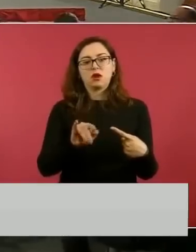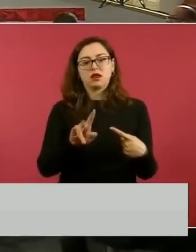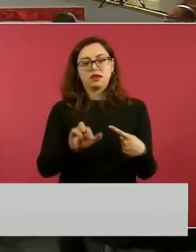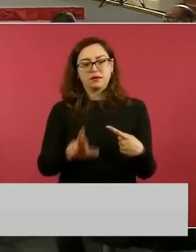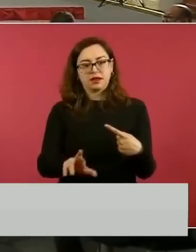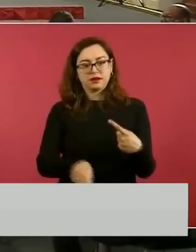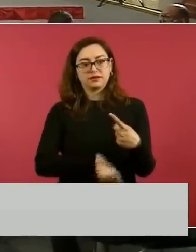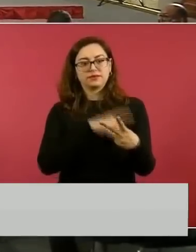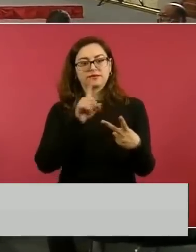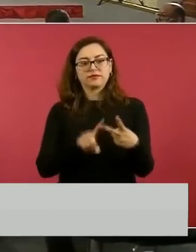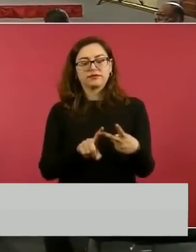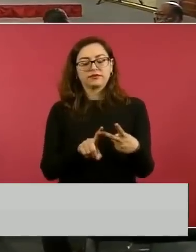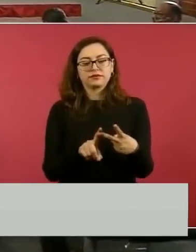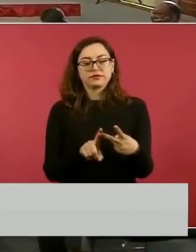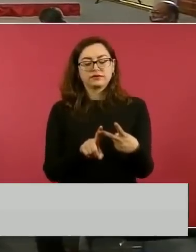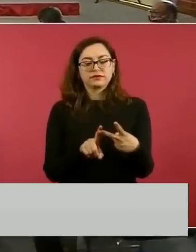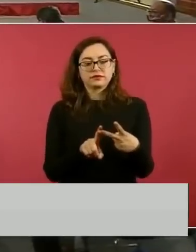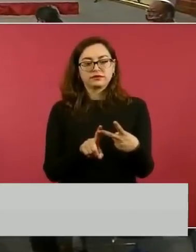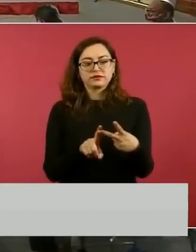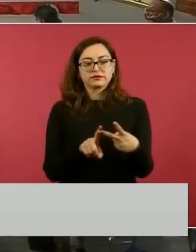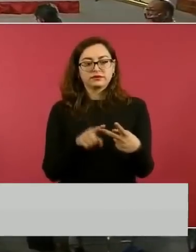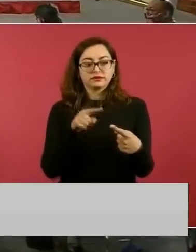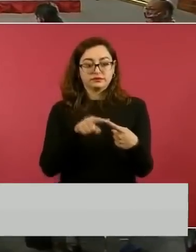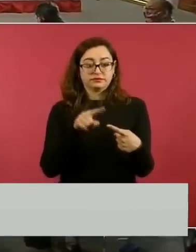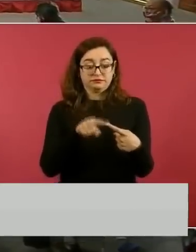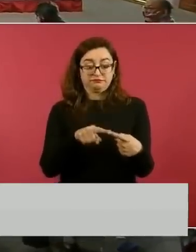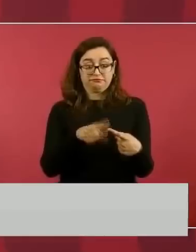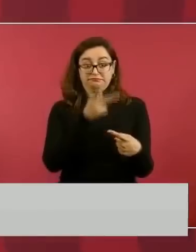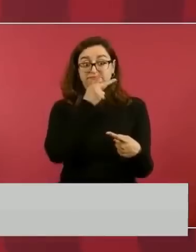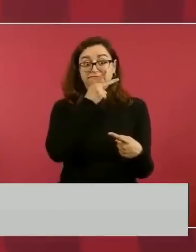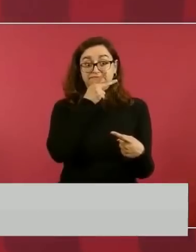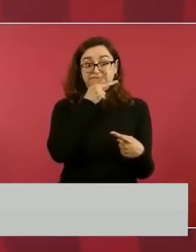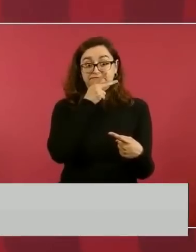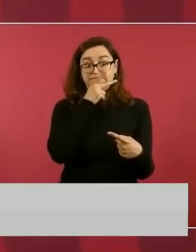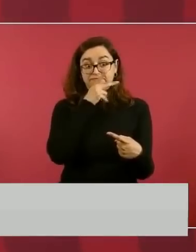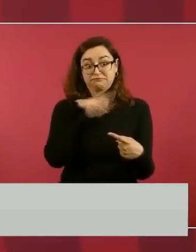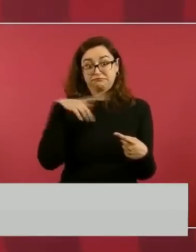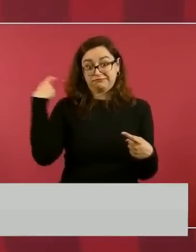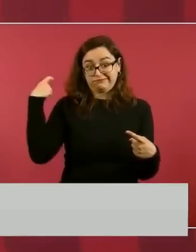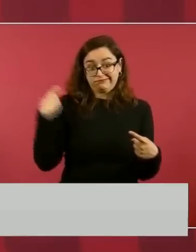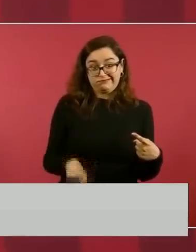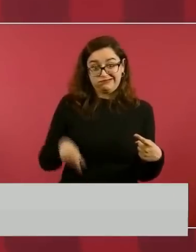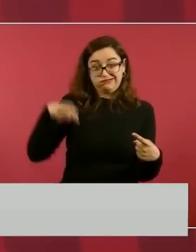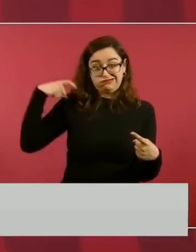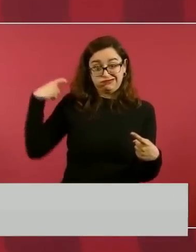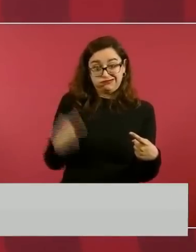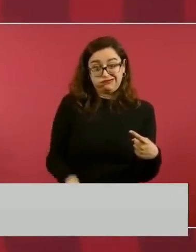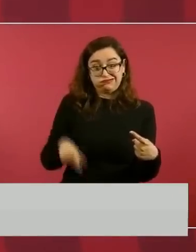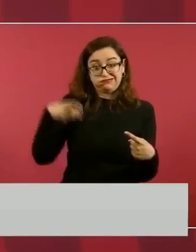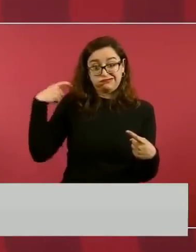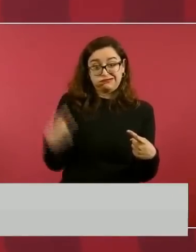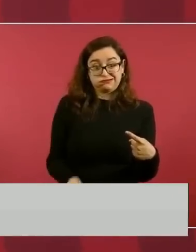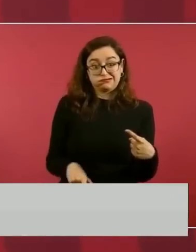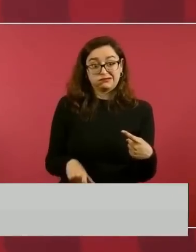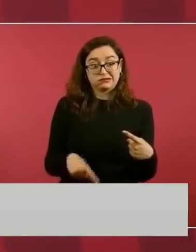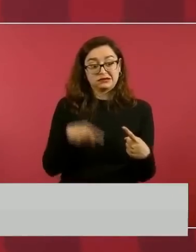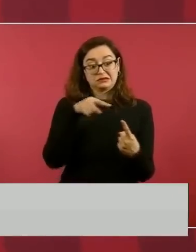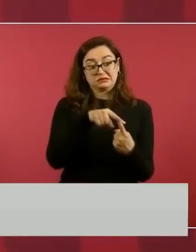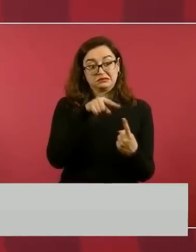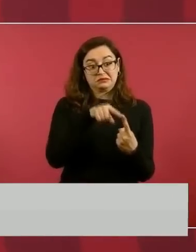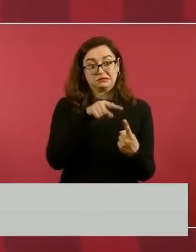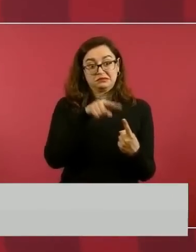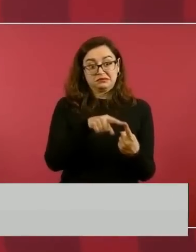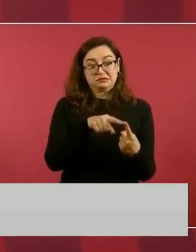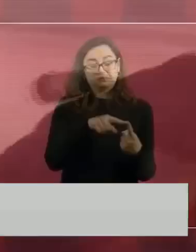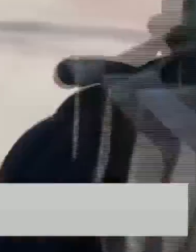a cargo de las policías, no los militares. El presidente está obsesionado con que sean los militares quienes estén a cargo de las policías, y eso es lo que nosotros